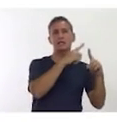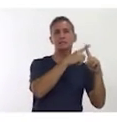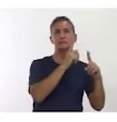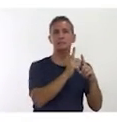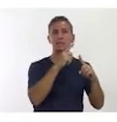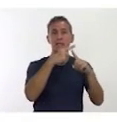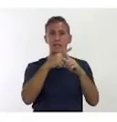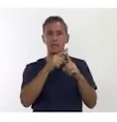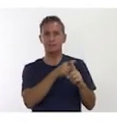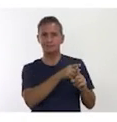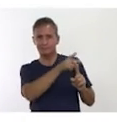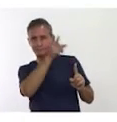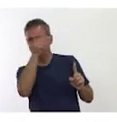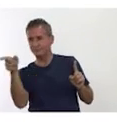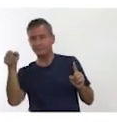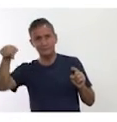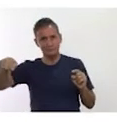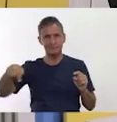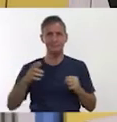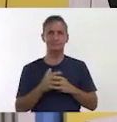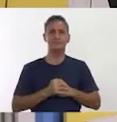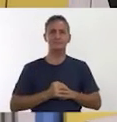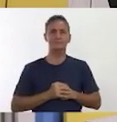hasta la actualidad.